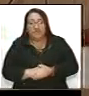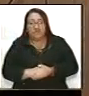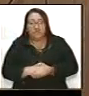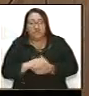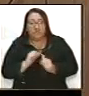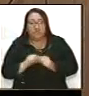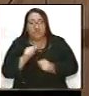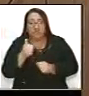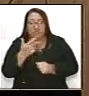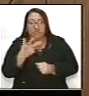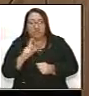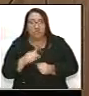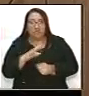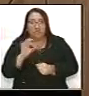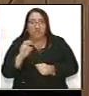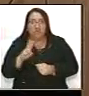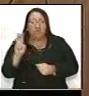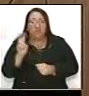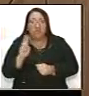número